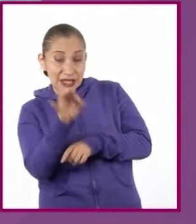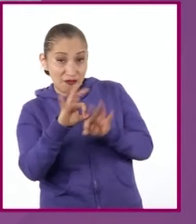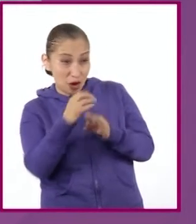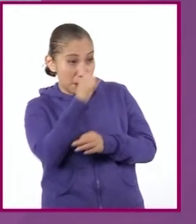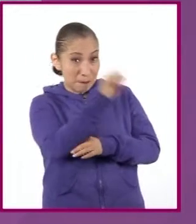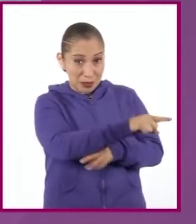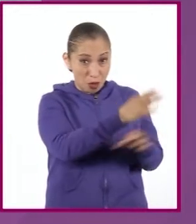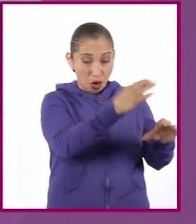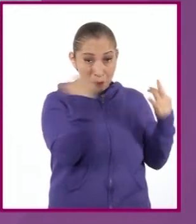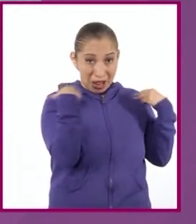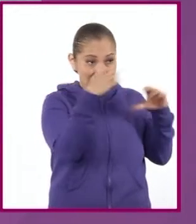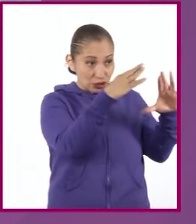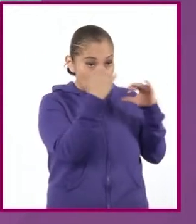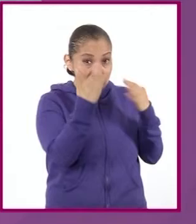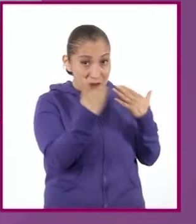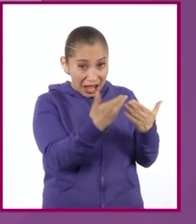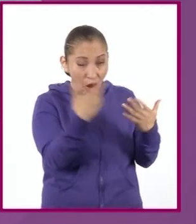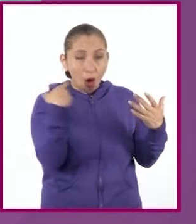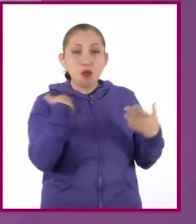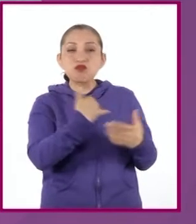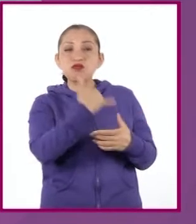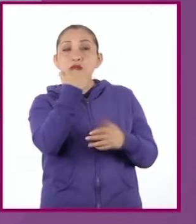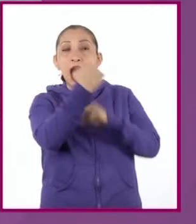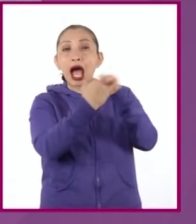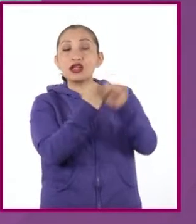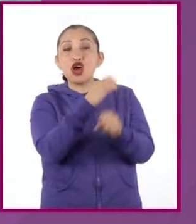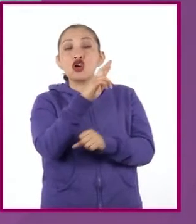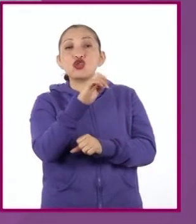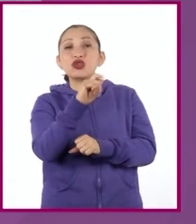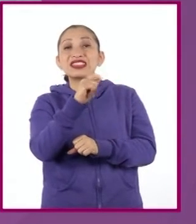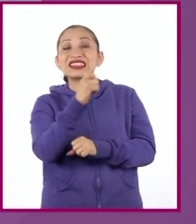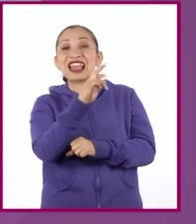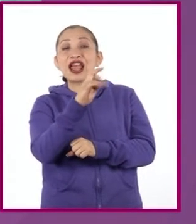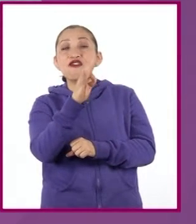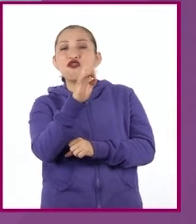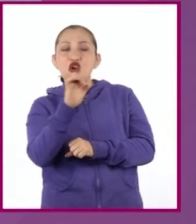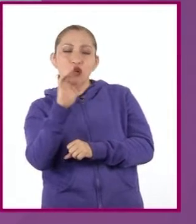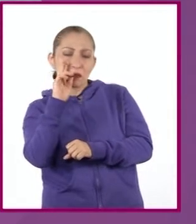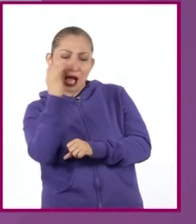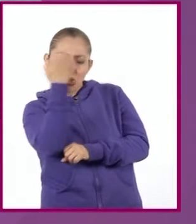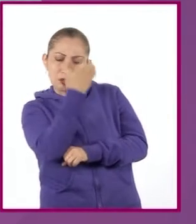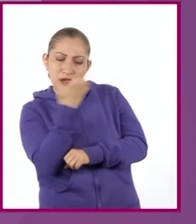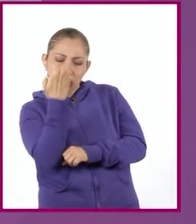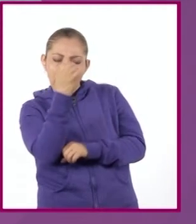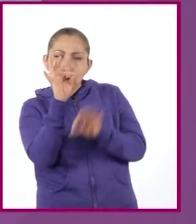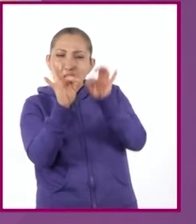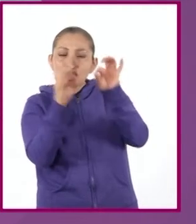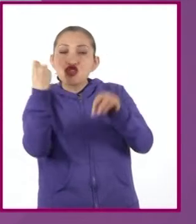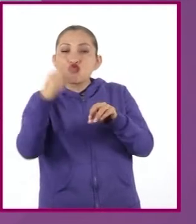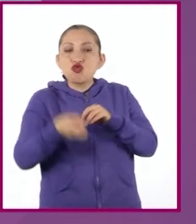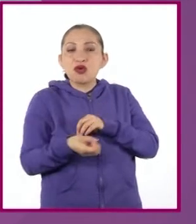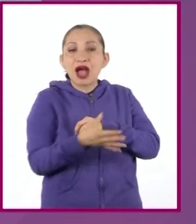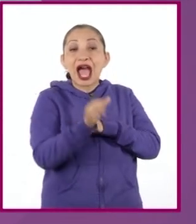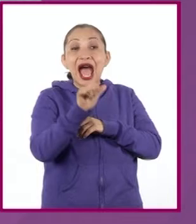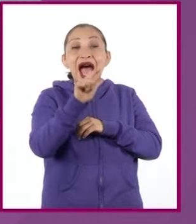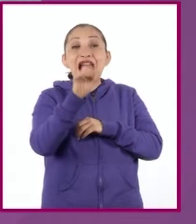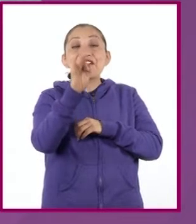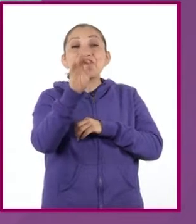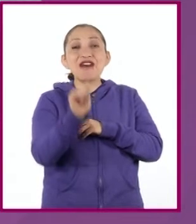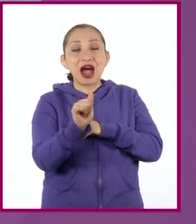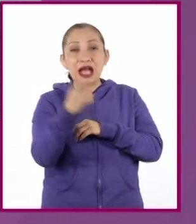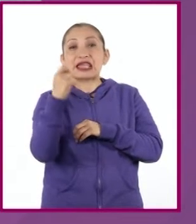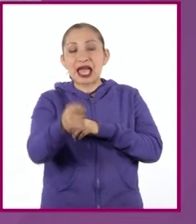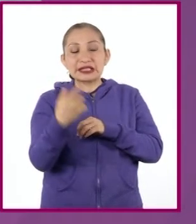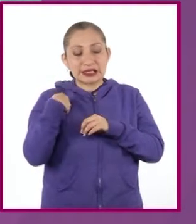de su maestro era correcto. Por años, Rutherford estudió unas partículas a las que denominó alfa, que